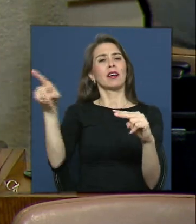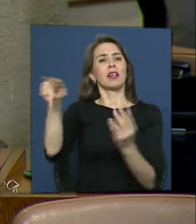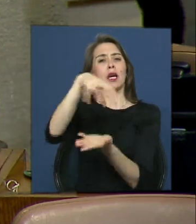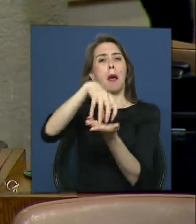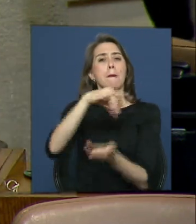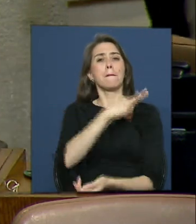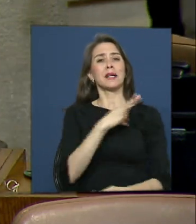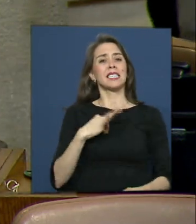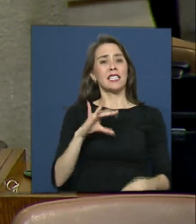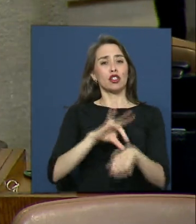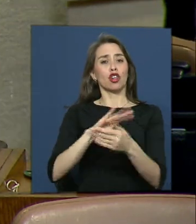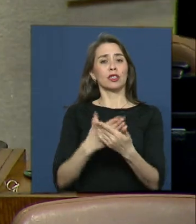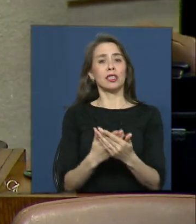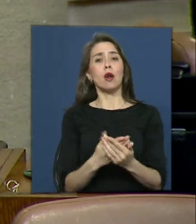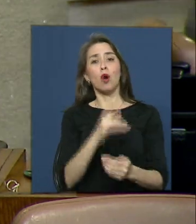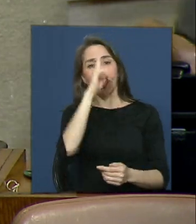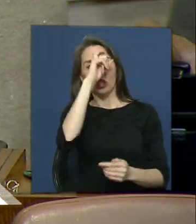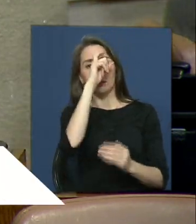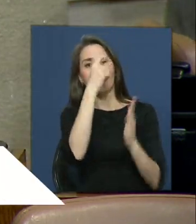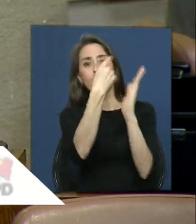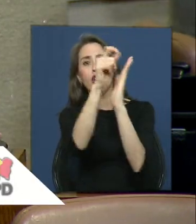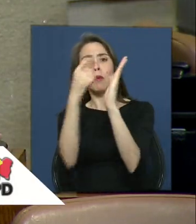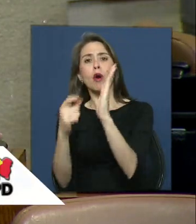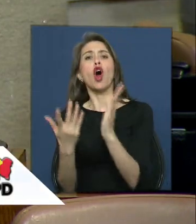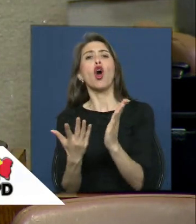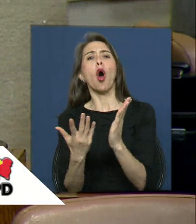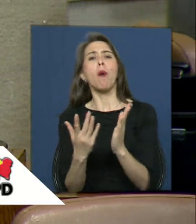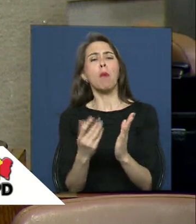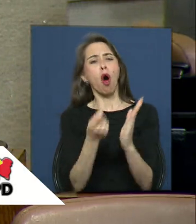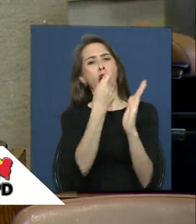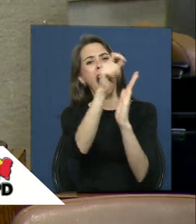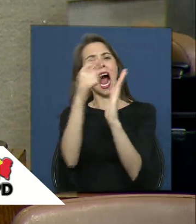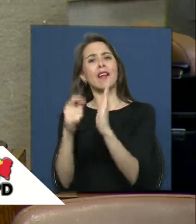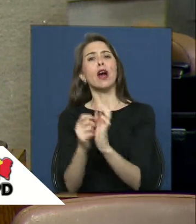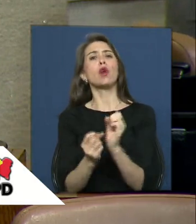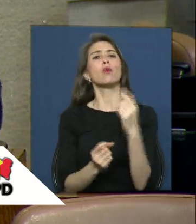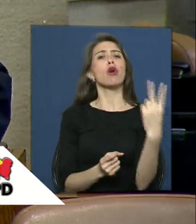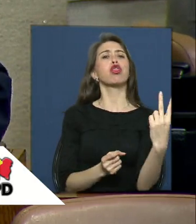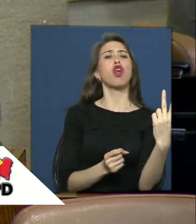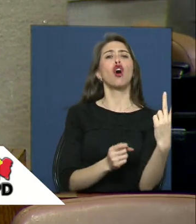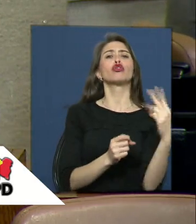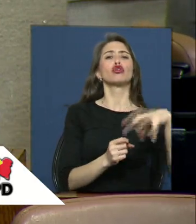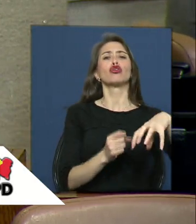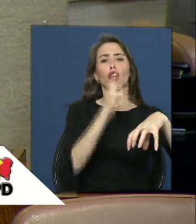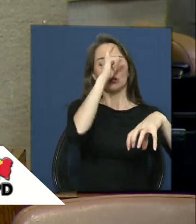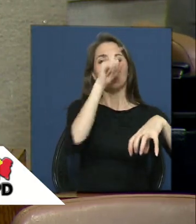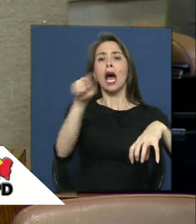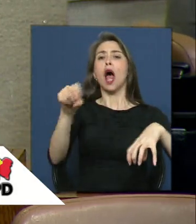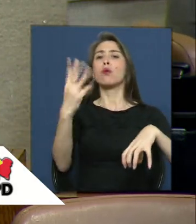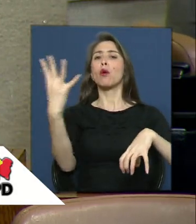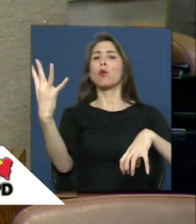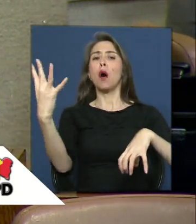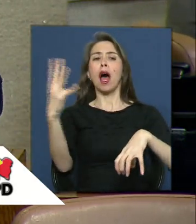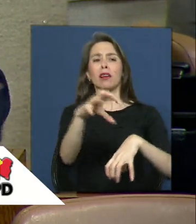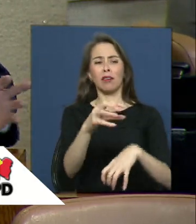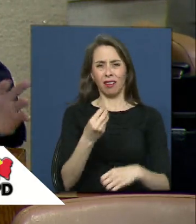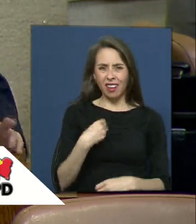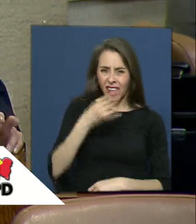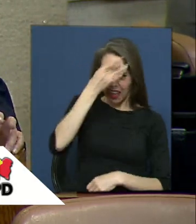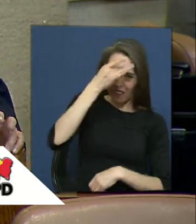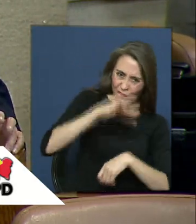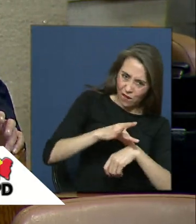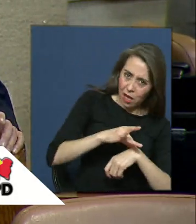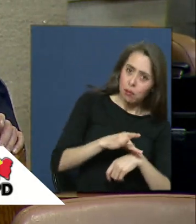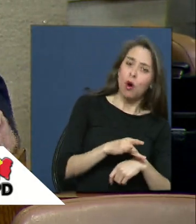Salud respecto de calificar hospitales. ¿Pero qué significa esto, calificar hospital tipo 2, 3, 4? Como que si uno se enferma, tiene que ir a